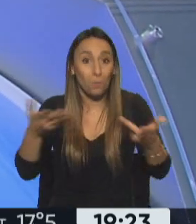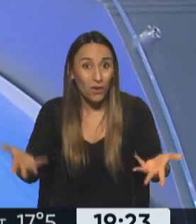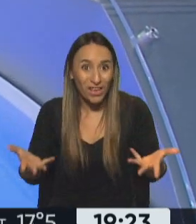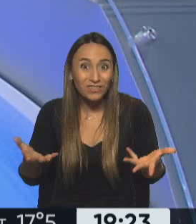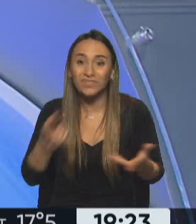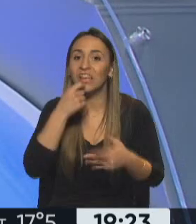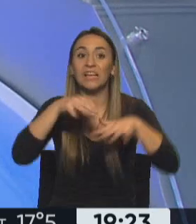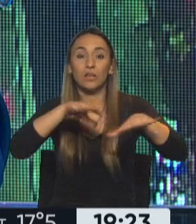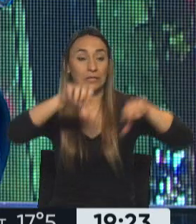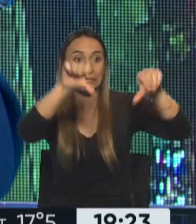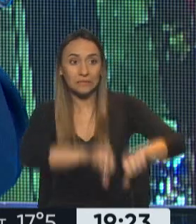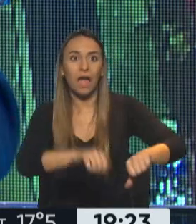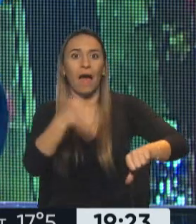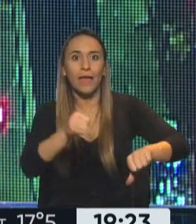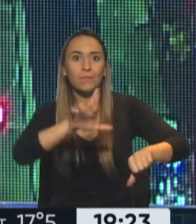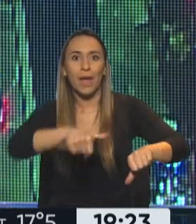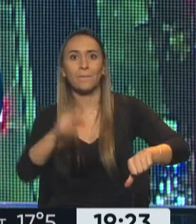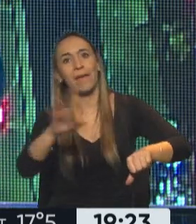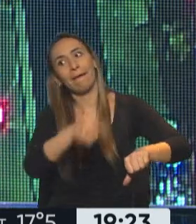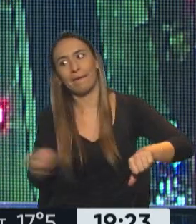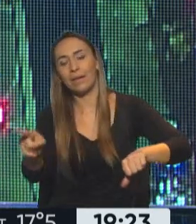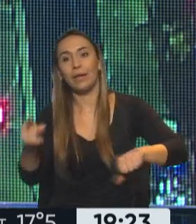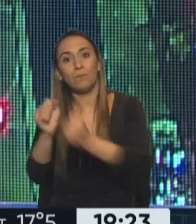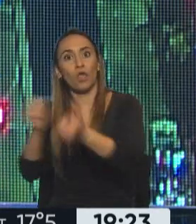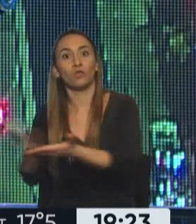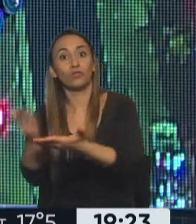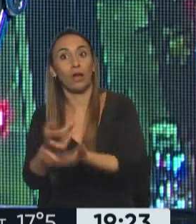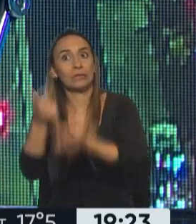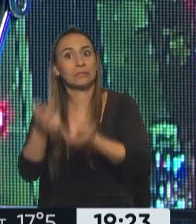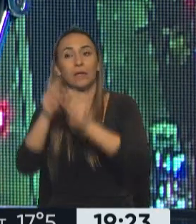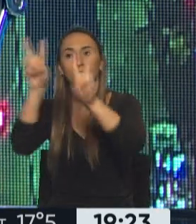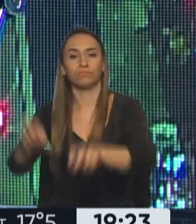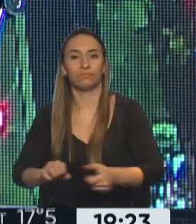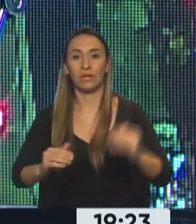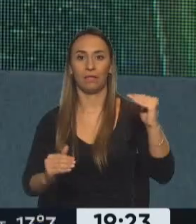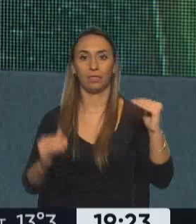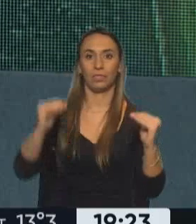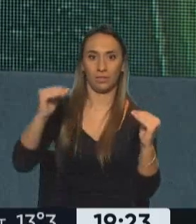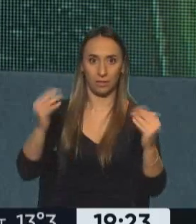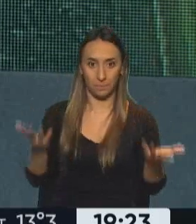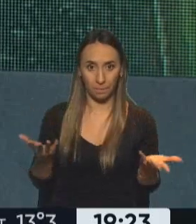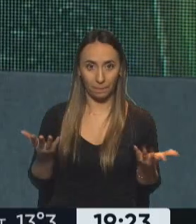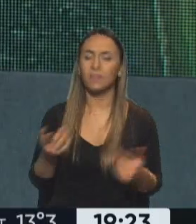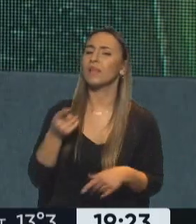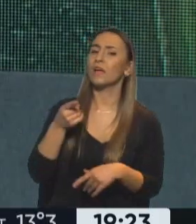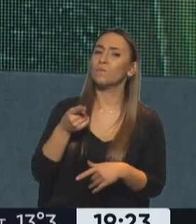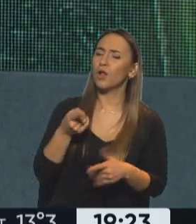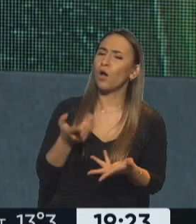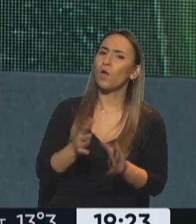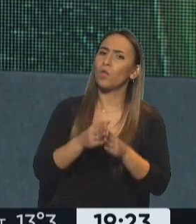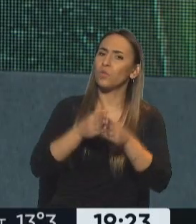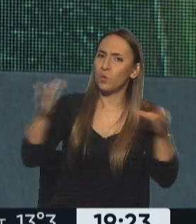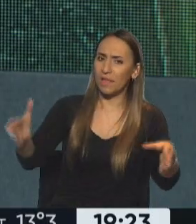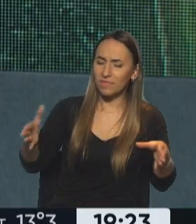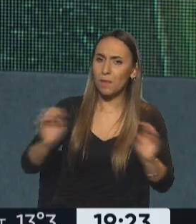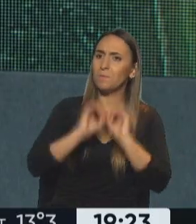enfrentan y por eso las inflaciones que Ahora, a mí me parece muy interesante ese aspecto, ¿no? Hubo Estado durante la pandemia